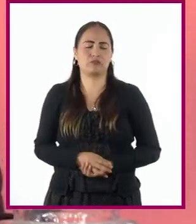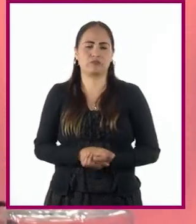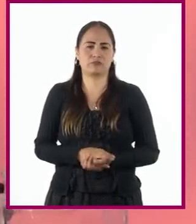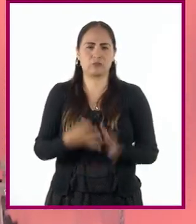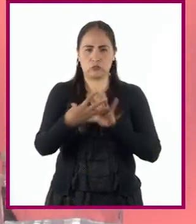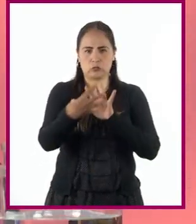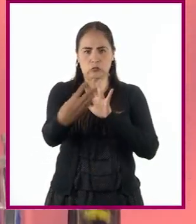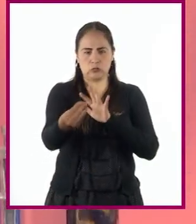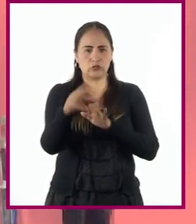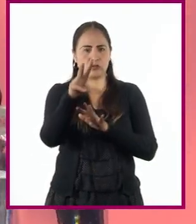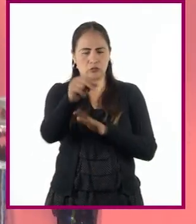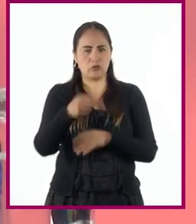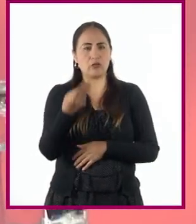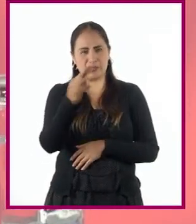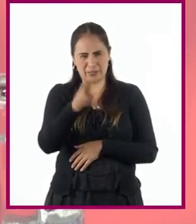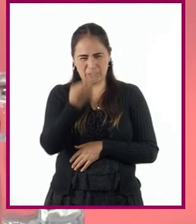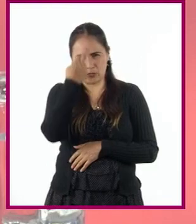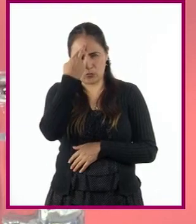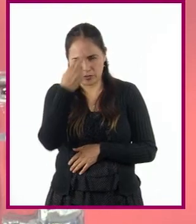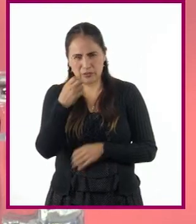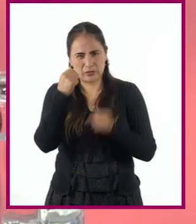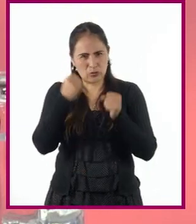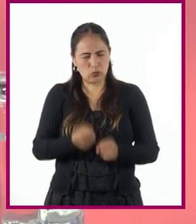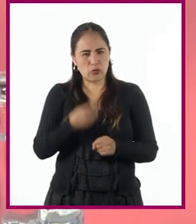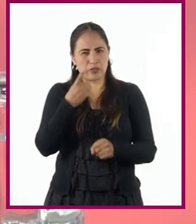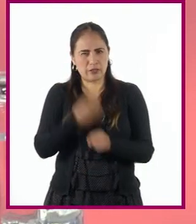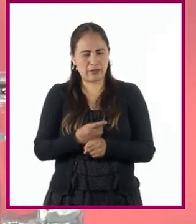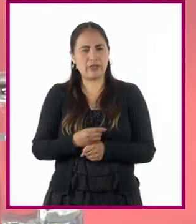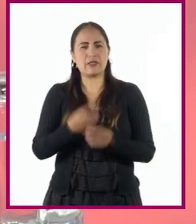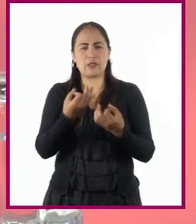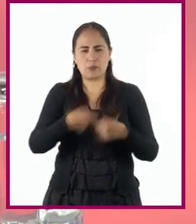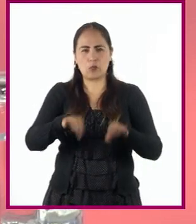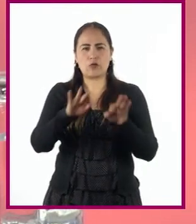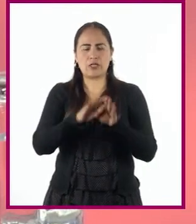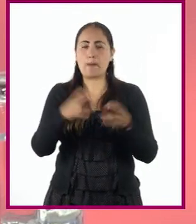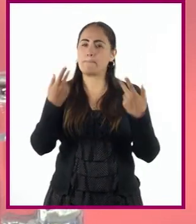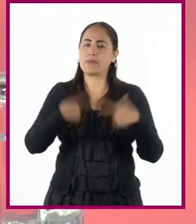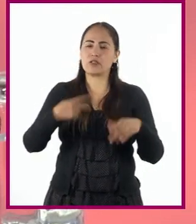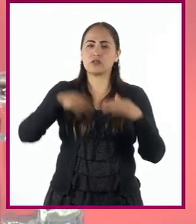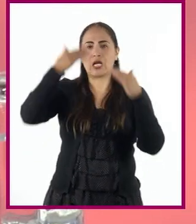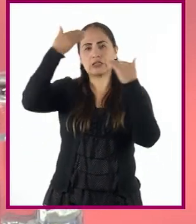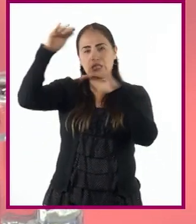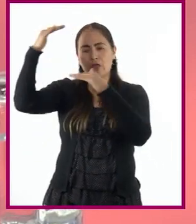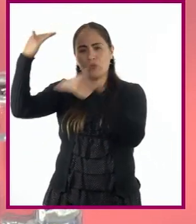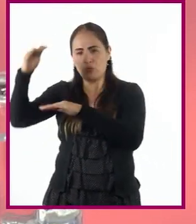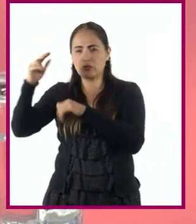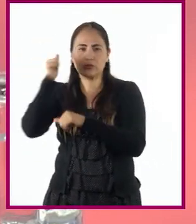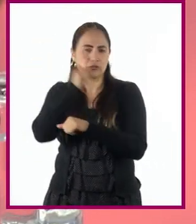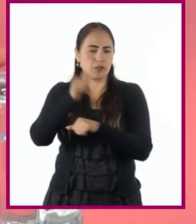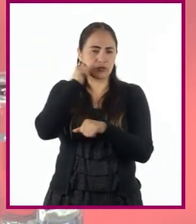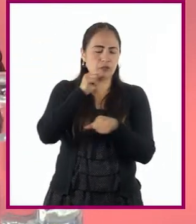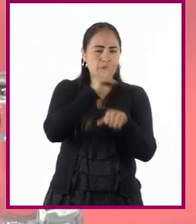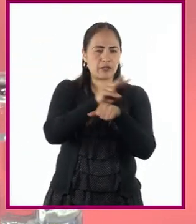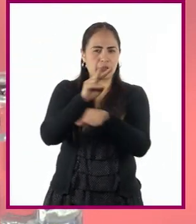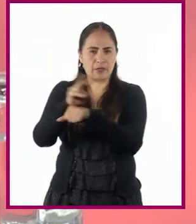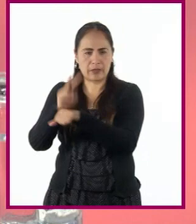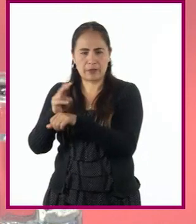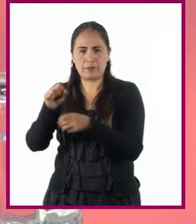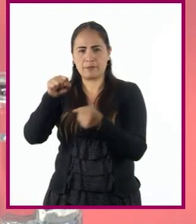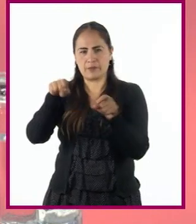que su seguridad es importante, por lo que deben estar acompañados de un adulto y utilizar todas las medidas de protección